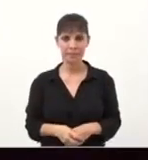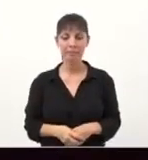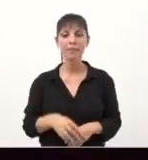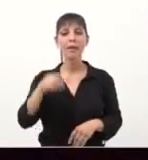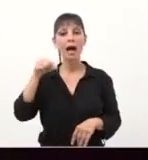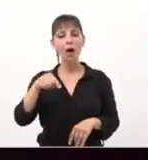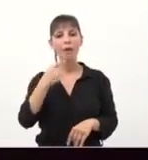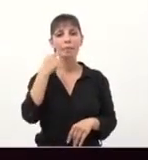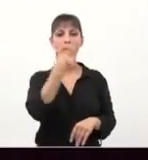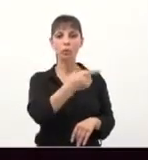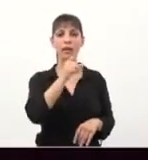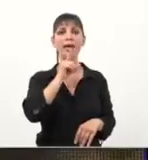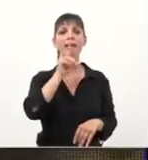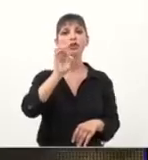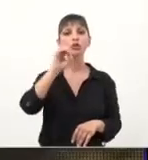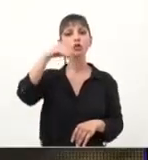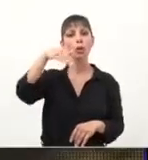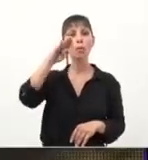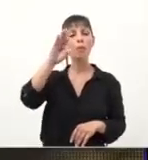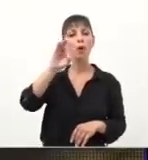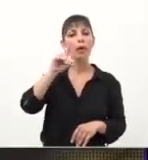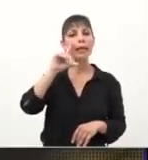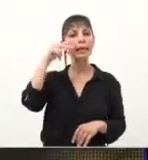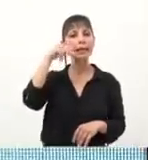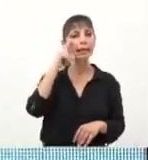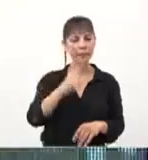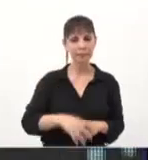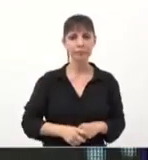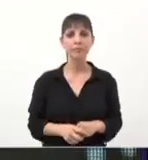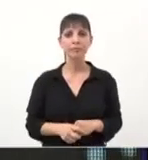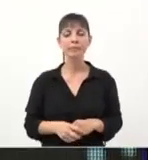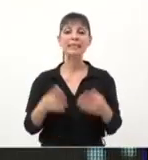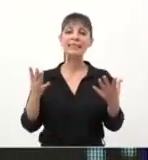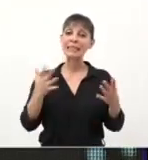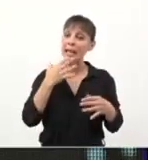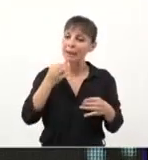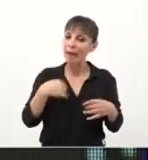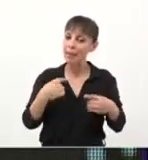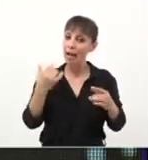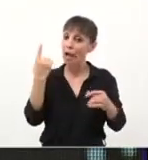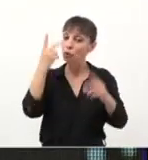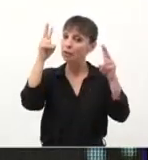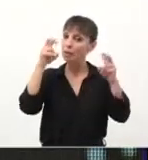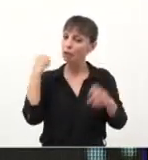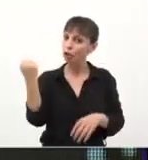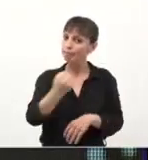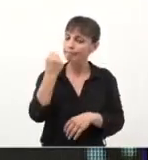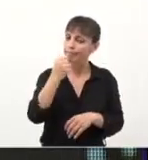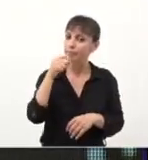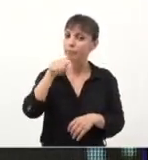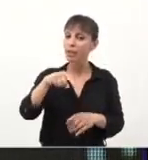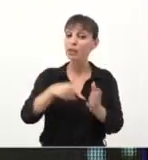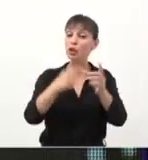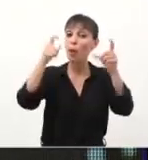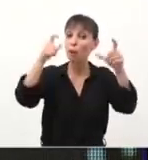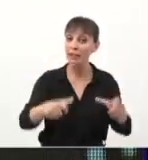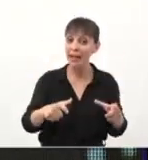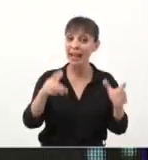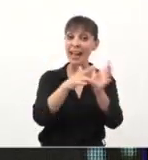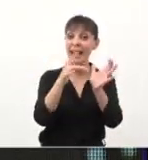Tombolini. Sí, Matías, mira, hay un tema que a mí me obsesiona. En la ciudad de Buenos Aires, la Iglesia